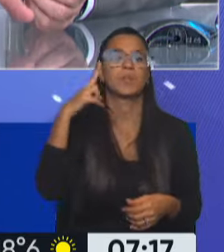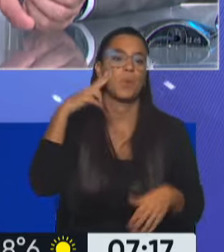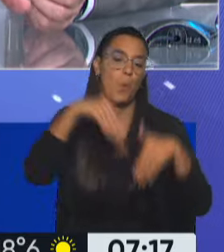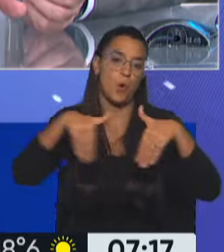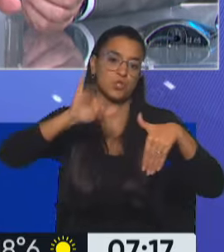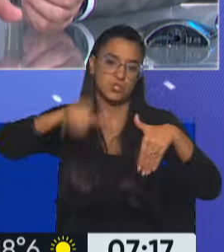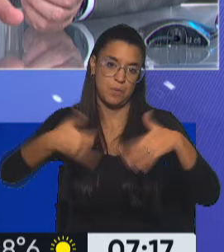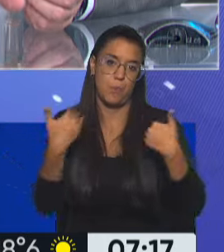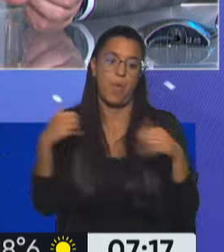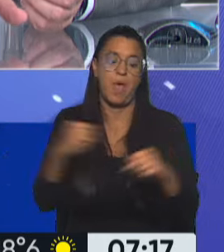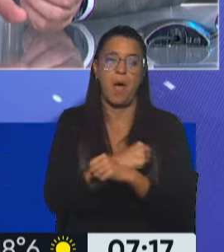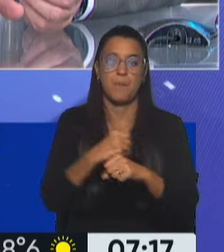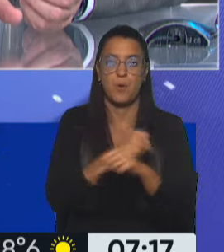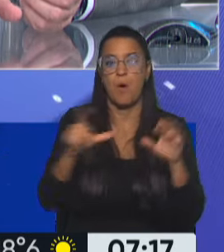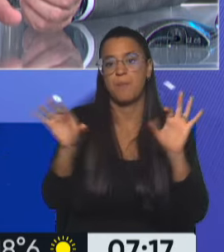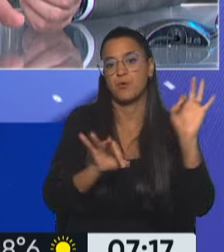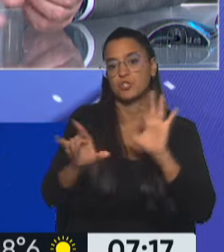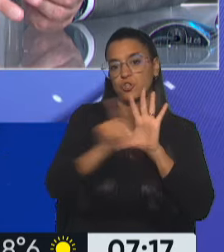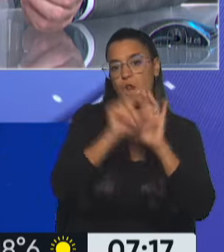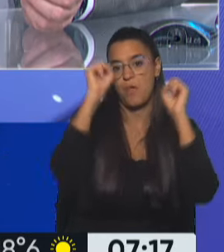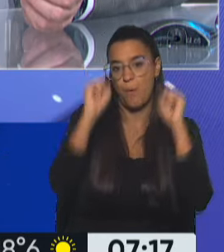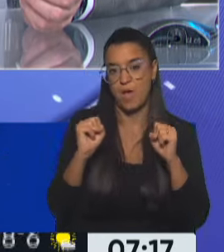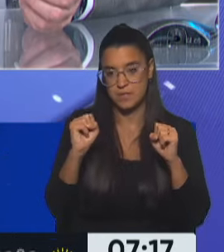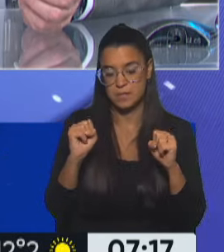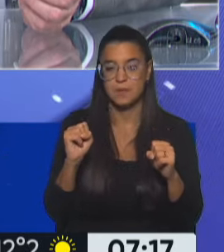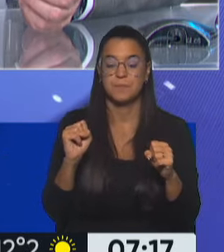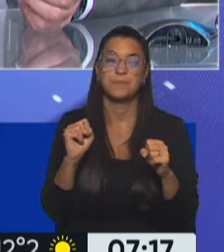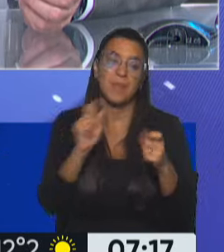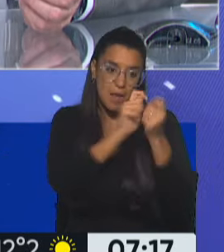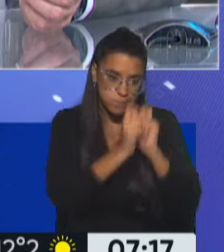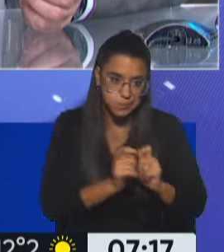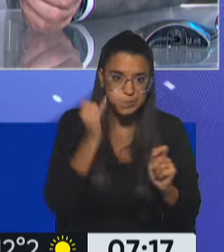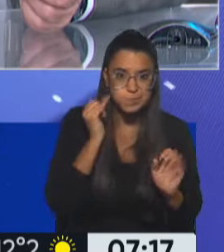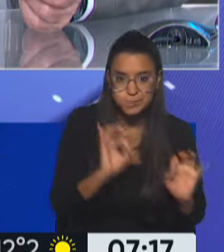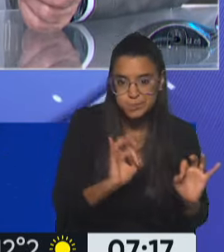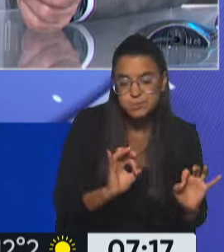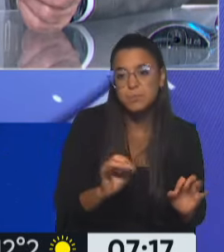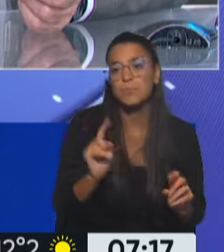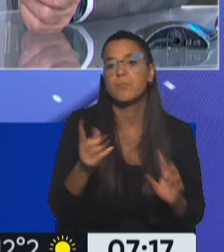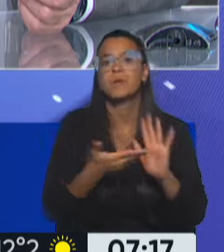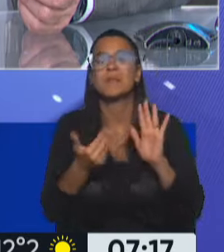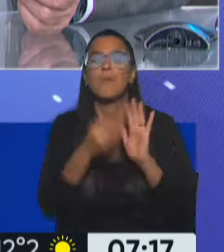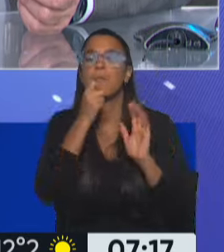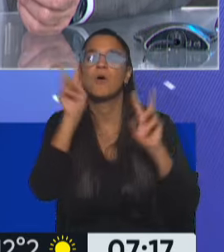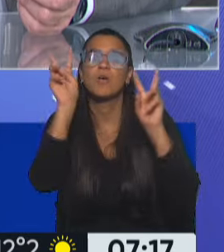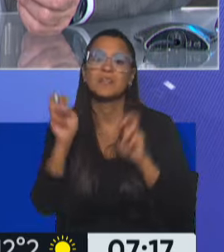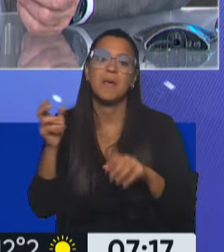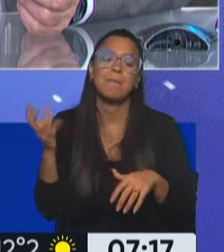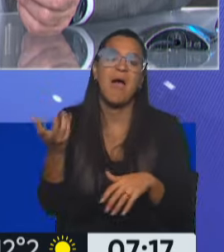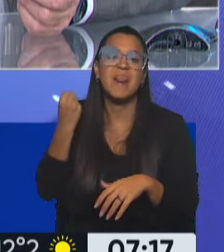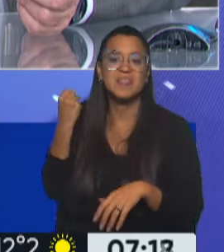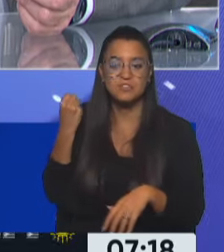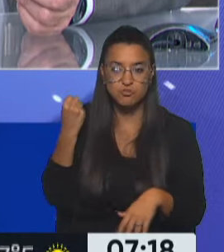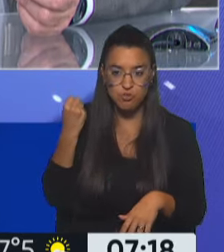para aprar lo que es el proyecto de ley de bases modificado porque se han sacado no ingresan el tema de retenciones por